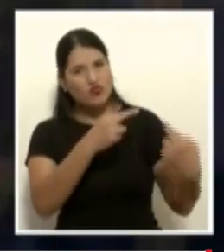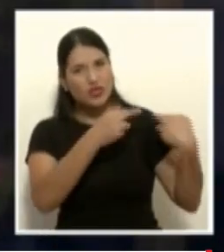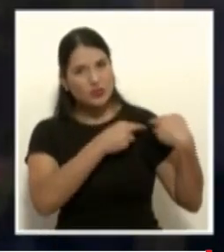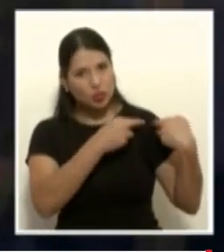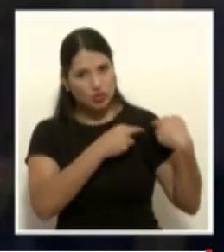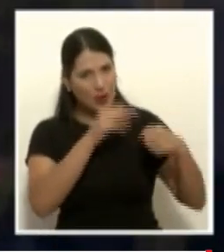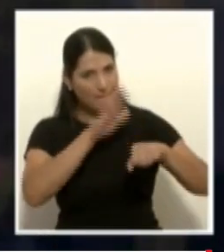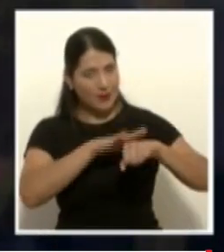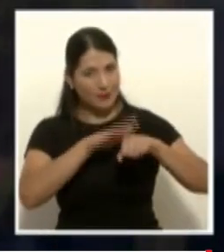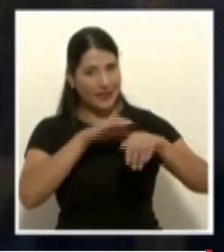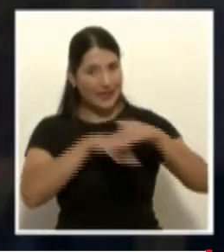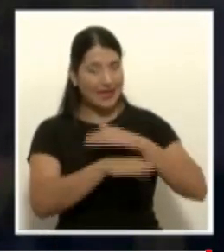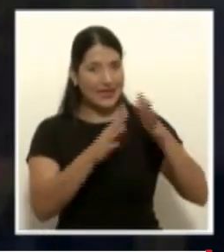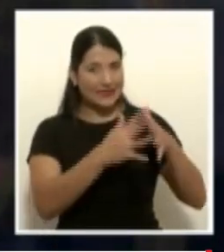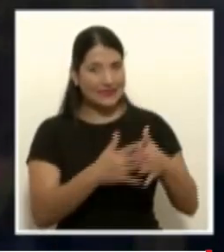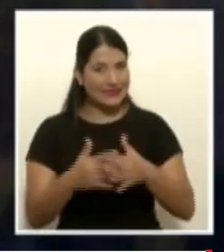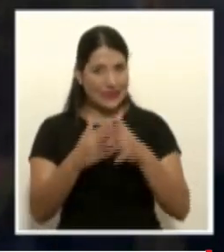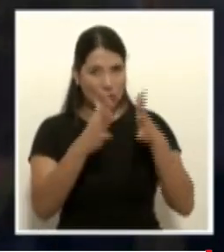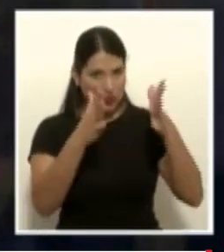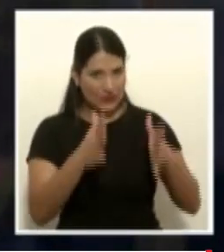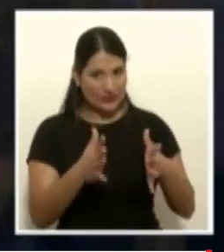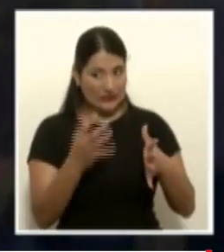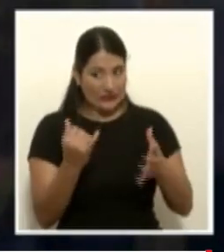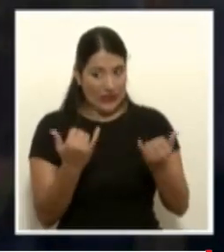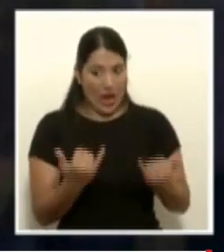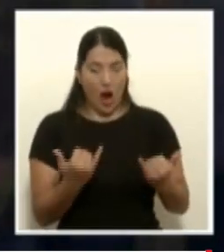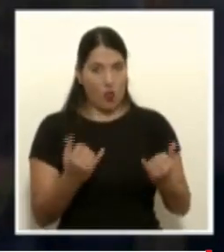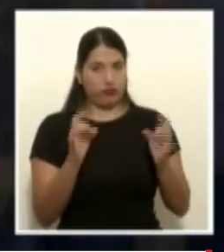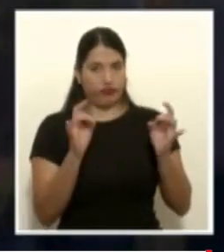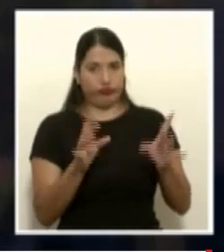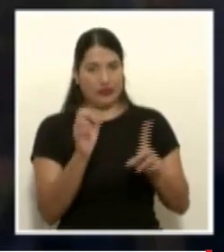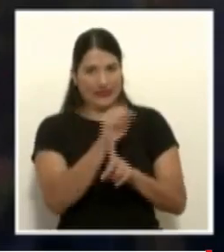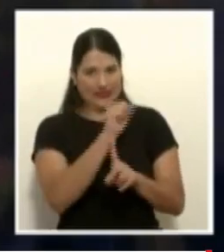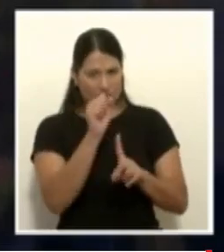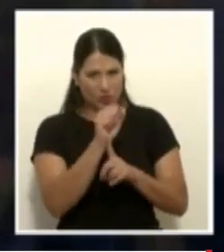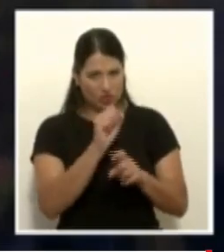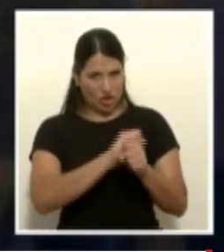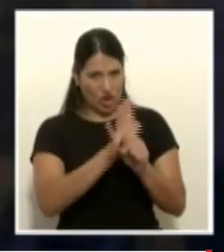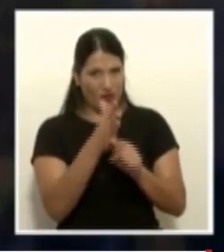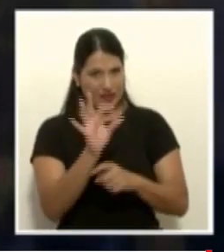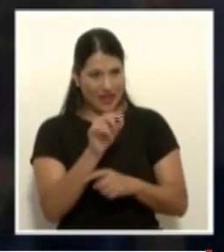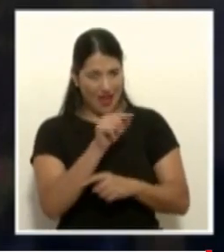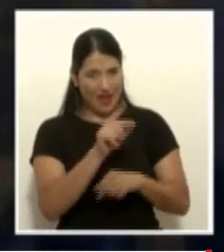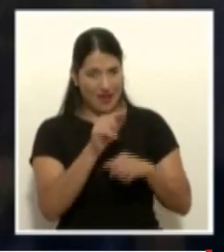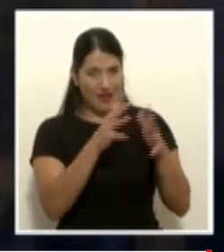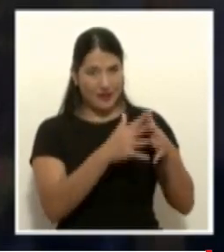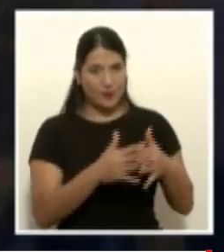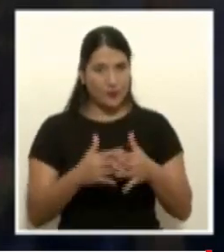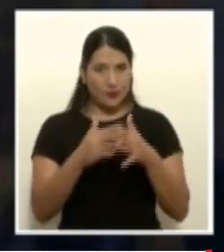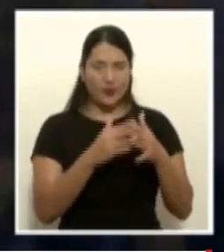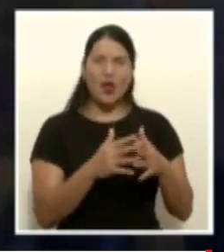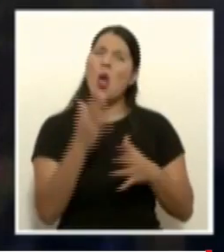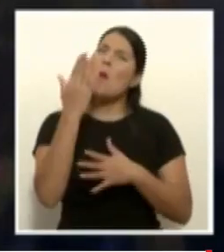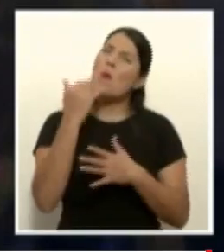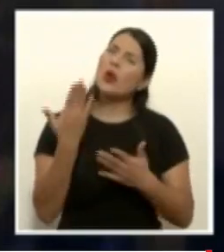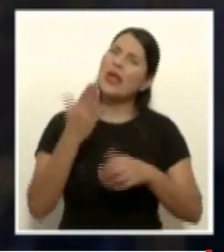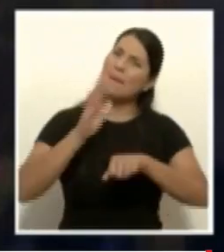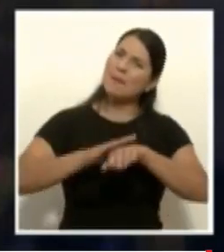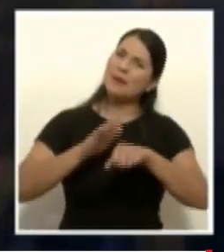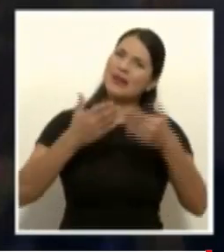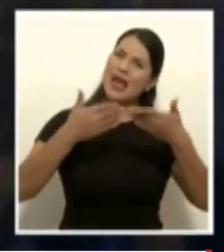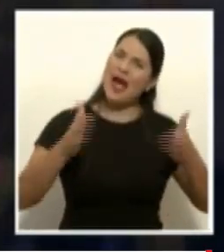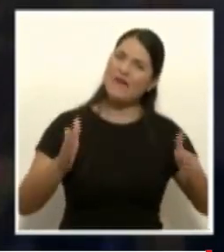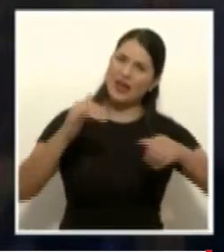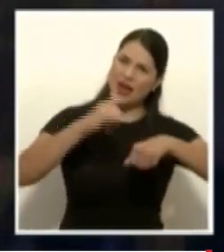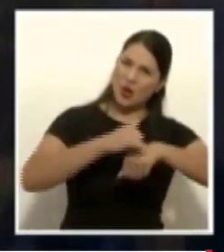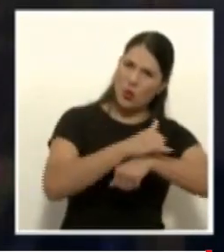esos números o con ese desempeño en la pandemia. Y don Daniel, ¿por qué es momento de abrir aeropuertos y no lo mismo para otras actividades